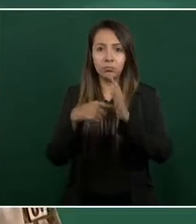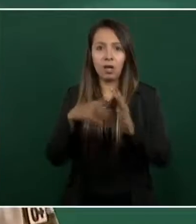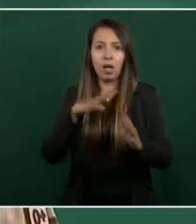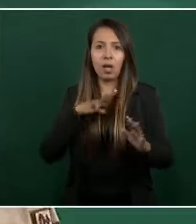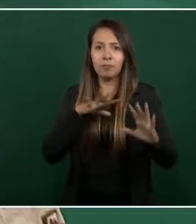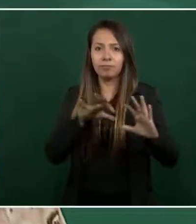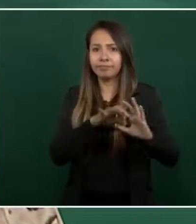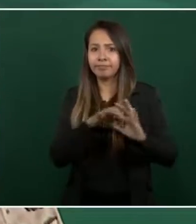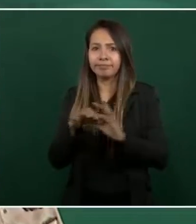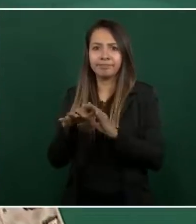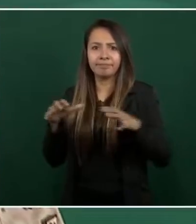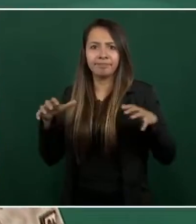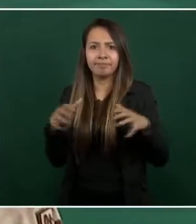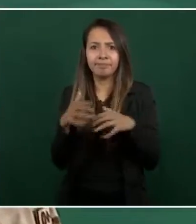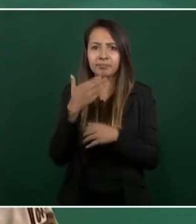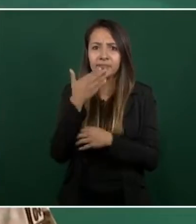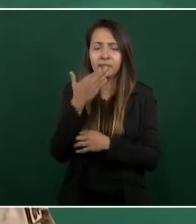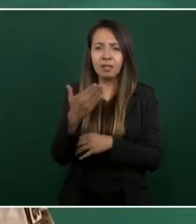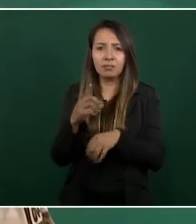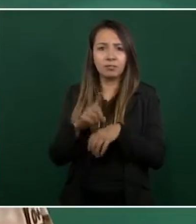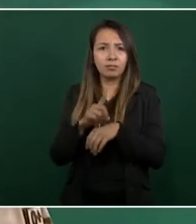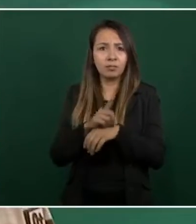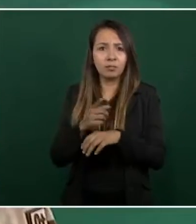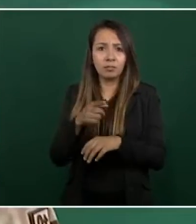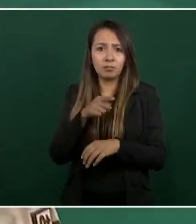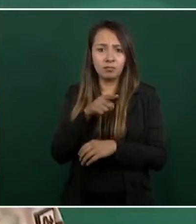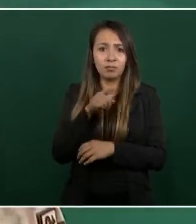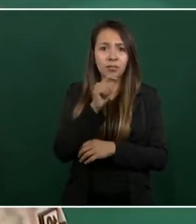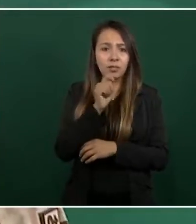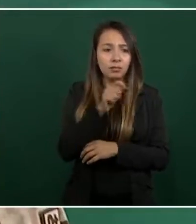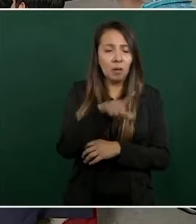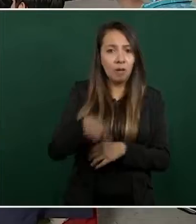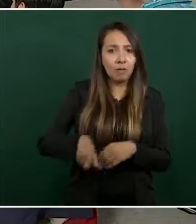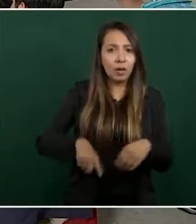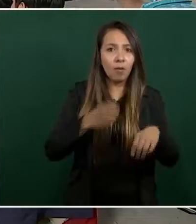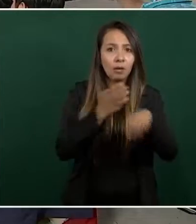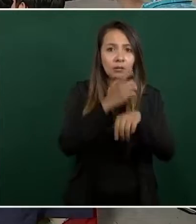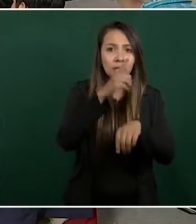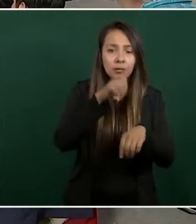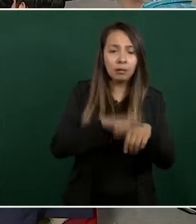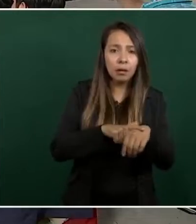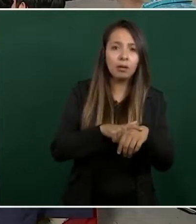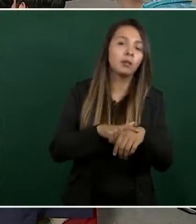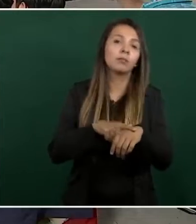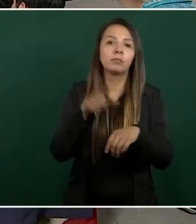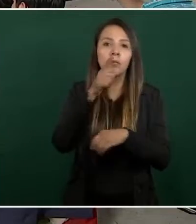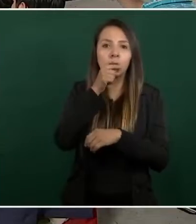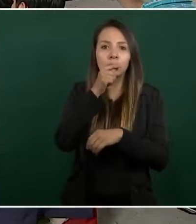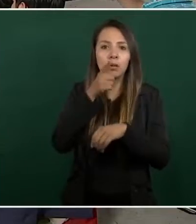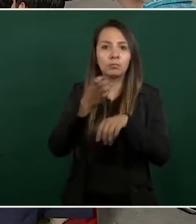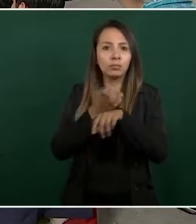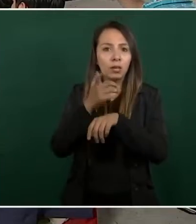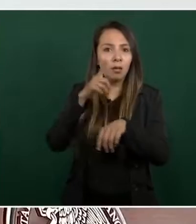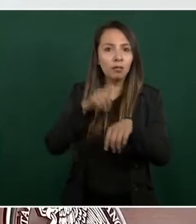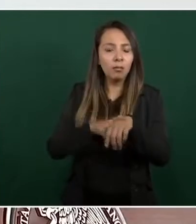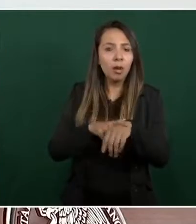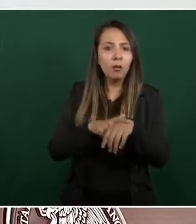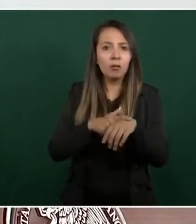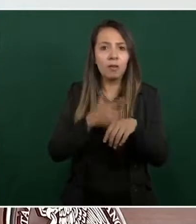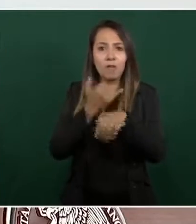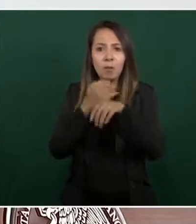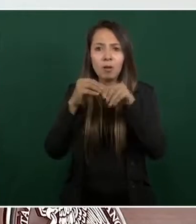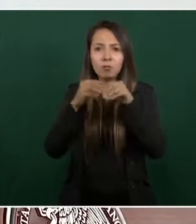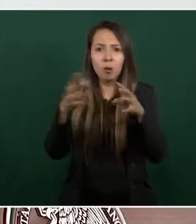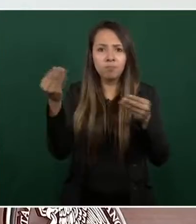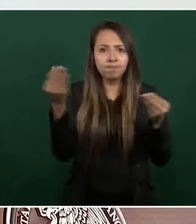que existió desde el gobierno del estado, desde la fiscalía del estado, cómo se obtiene la información,